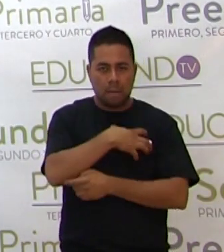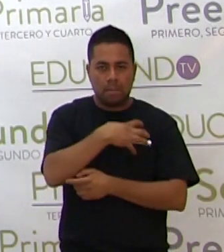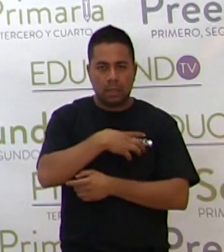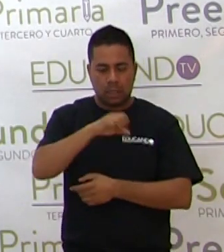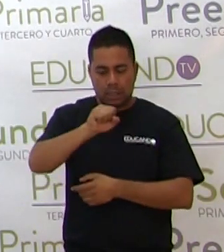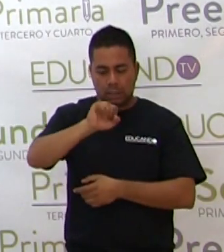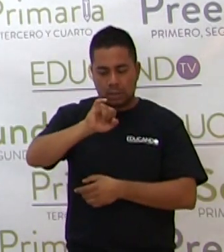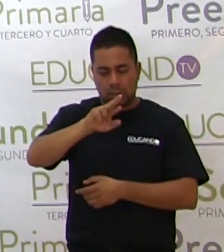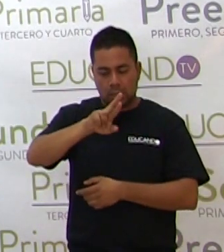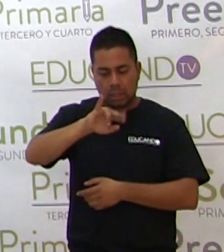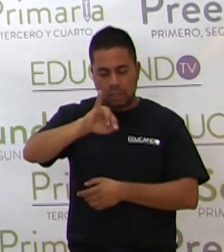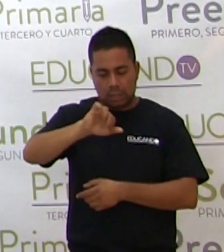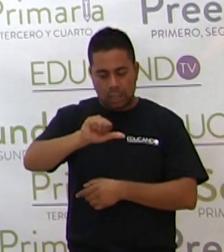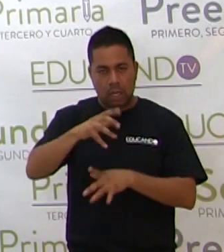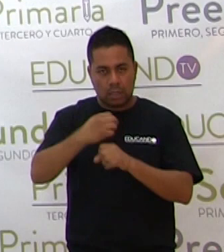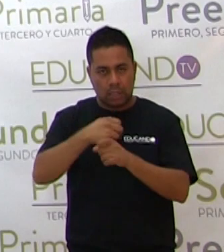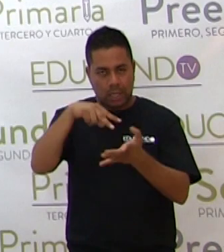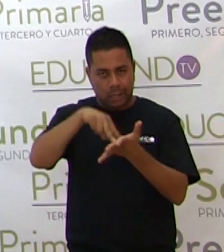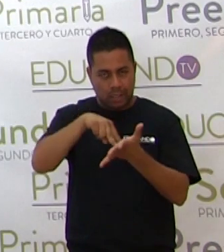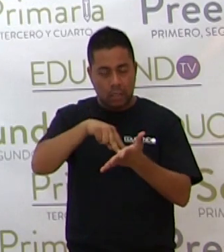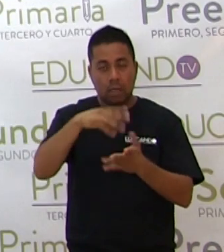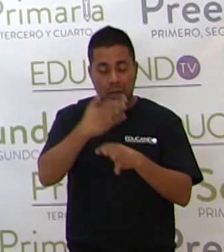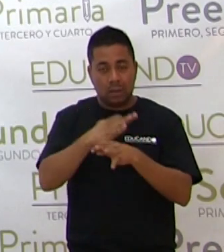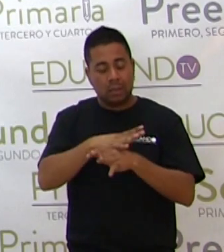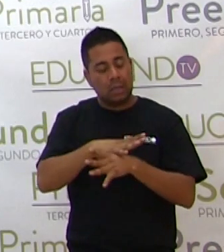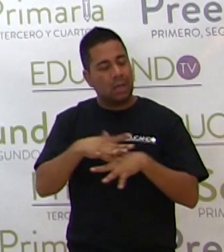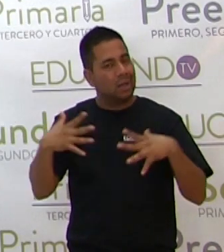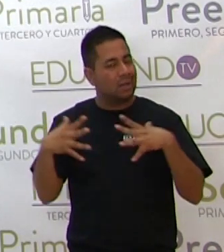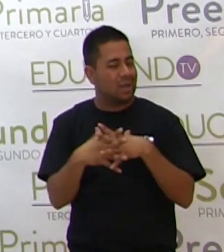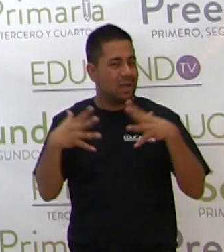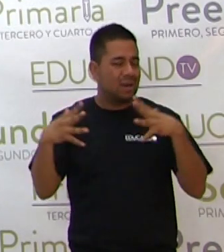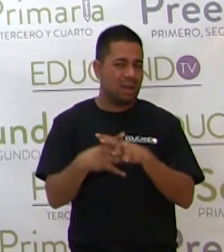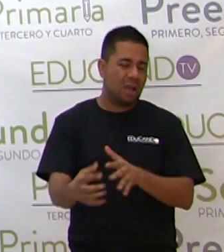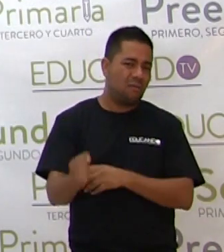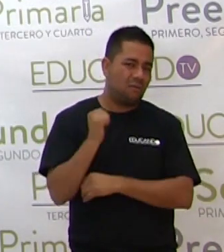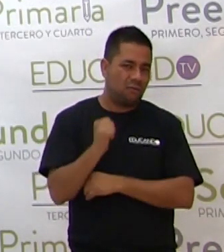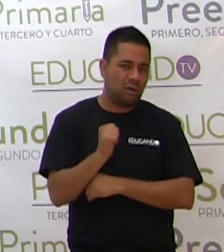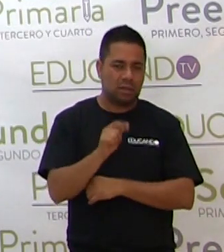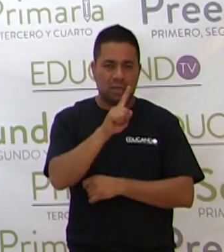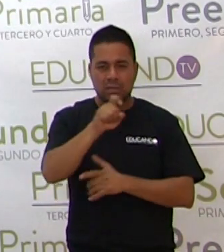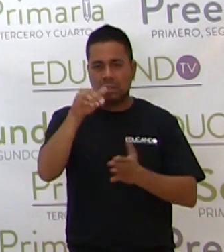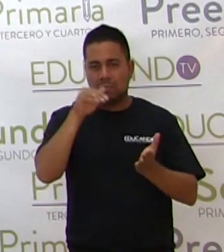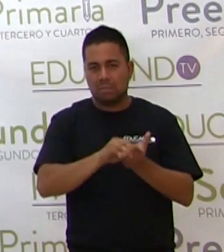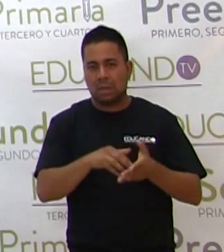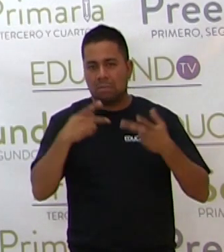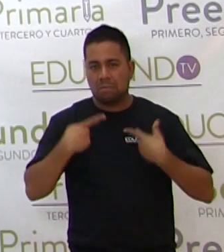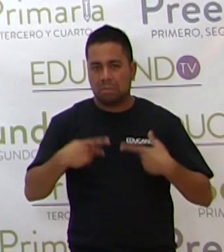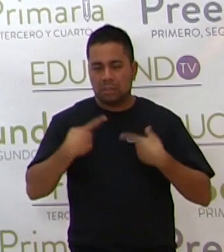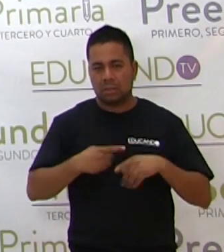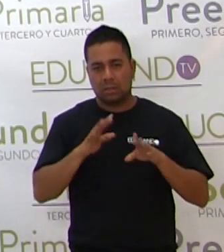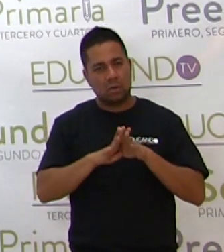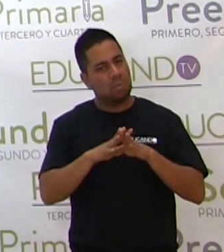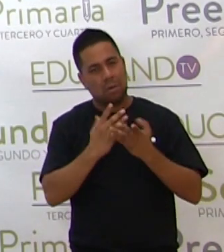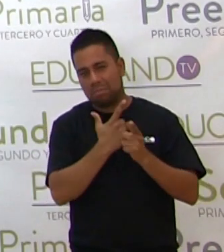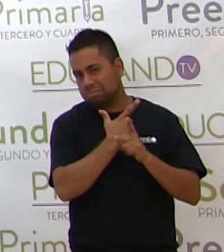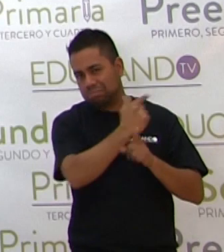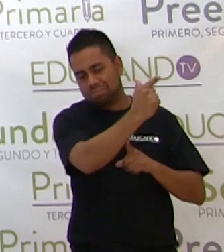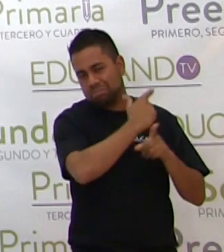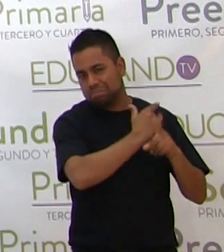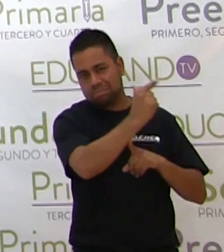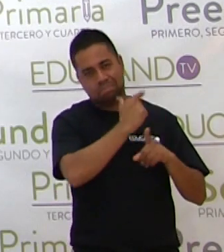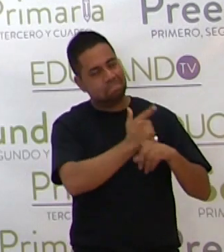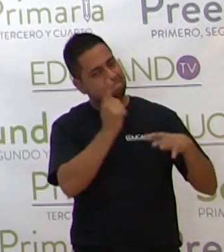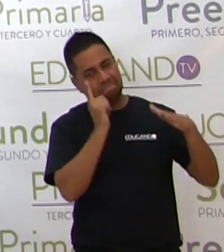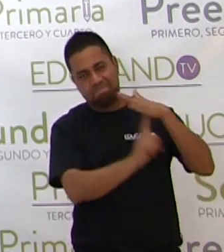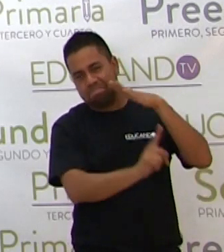y en esa región ahorita hay una guerra muy muy fuerte hay casi 100.000 personas que salieron de damasco y que están emigrando